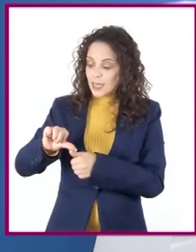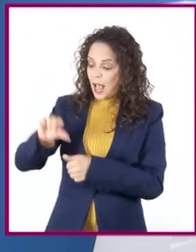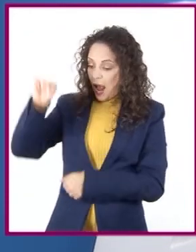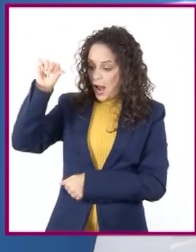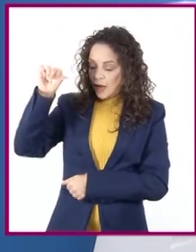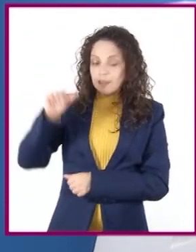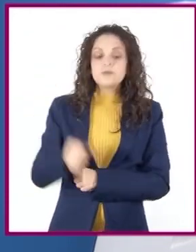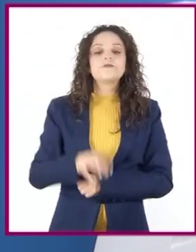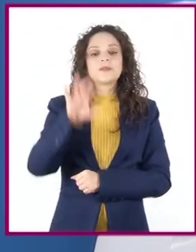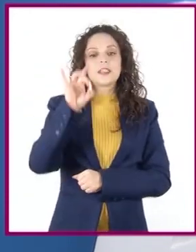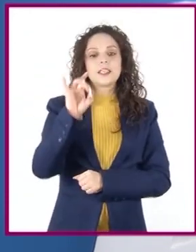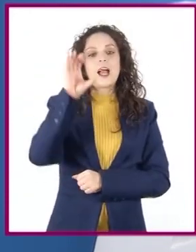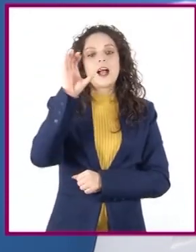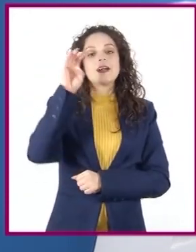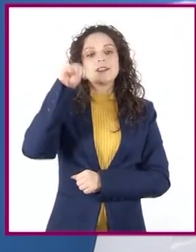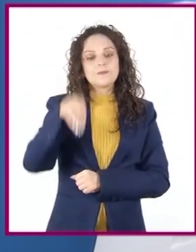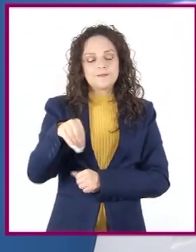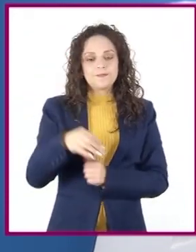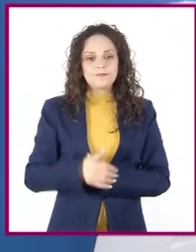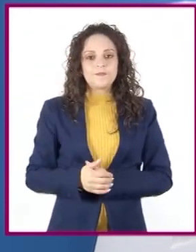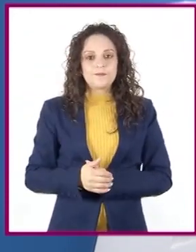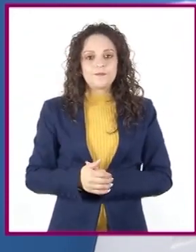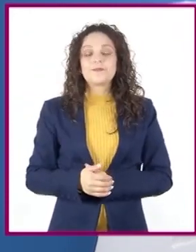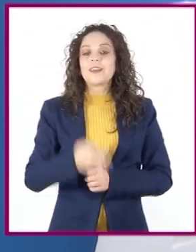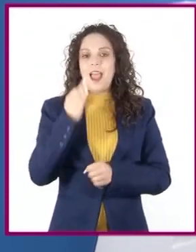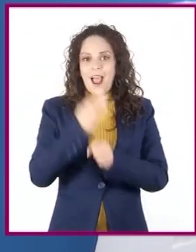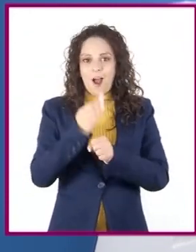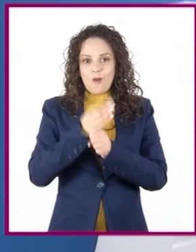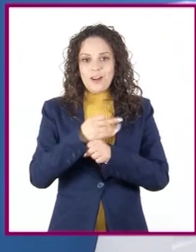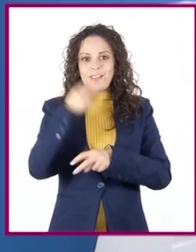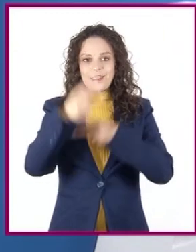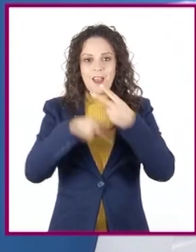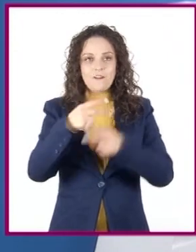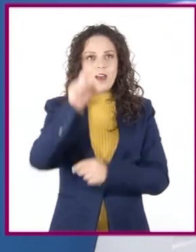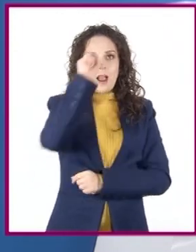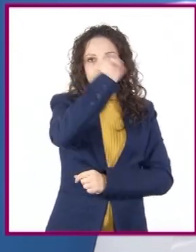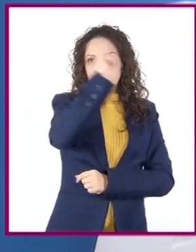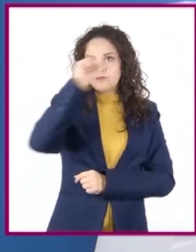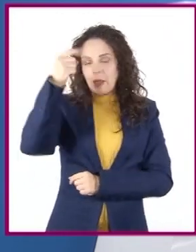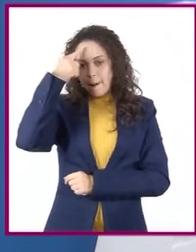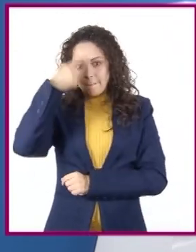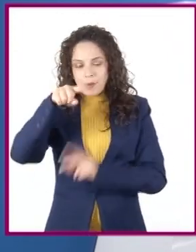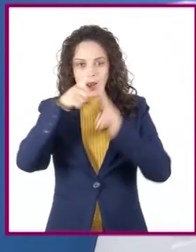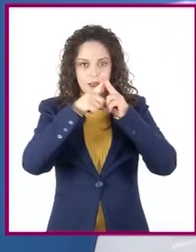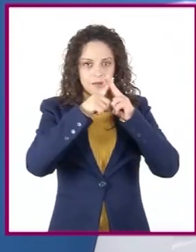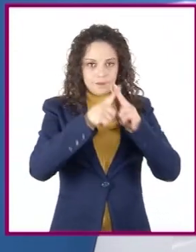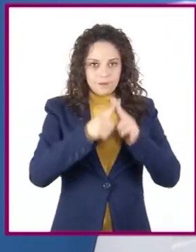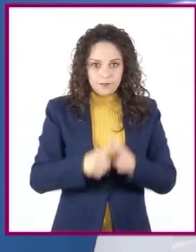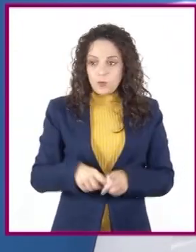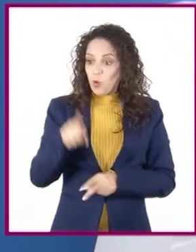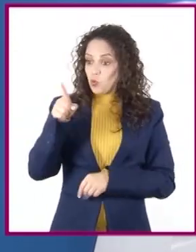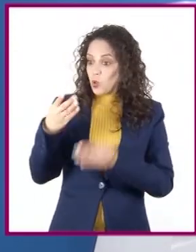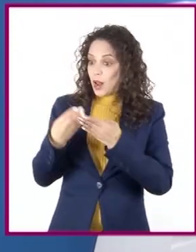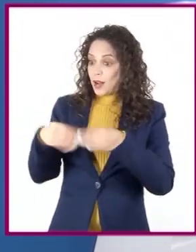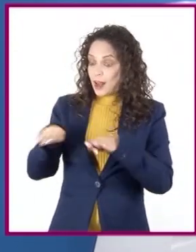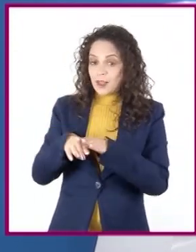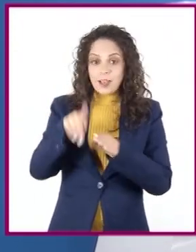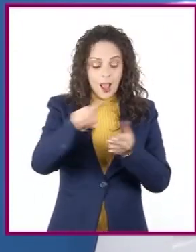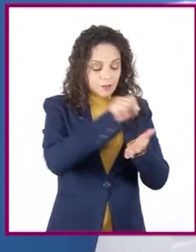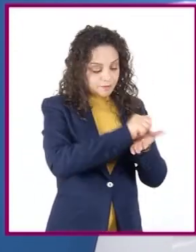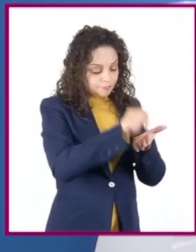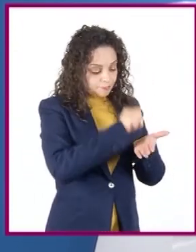de 30 centímetros. Vamos al pizarrón a calcular el volumen de este prisma. En casa, tomen nota y resuelvan